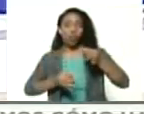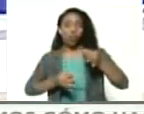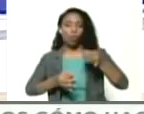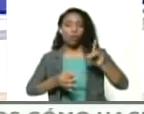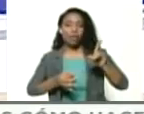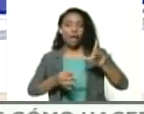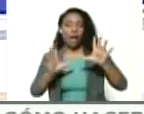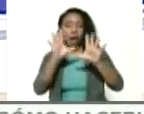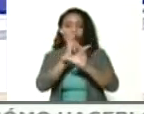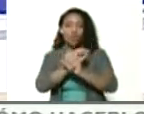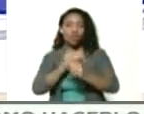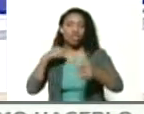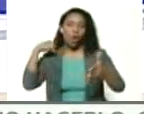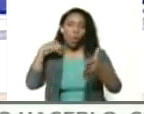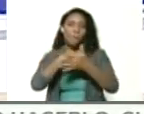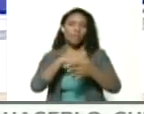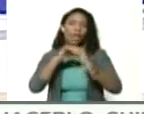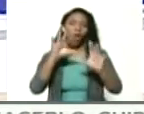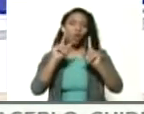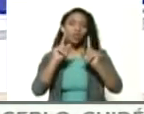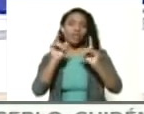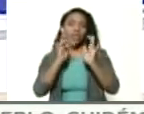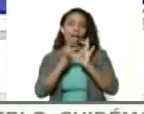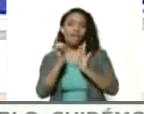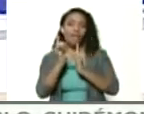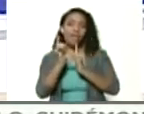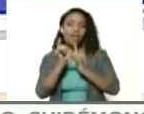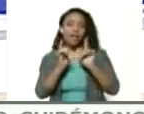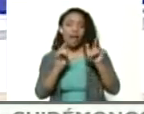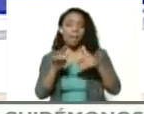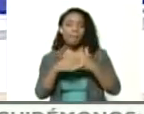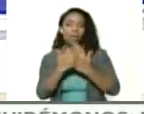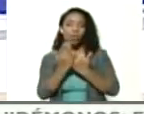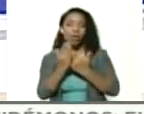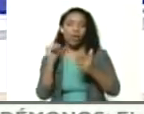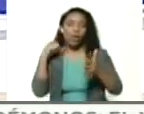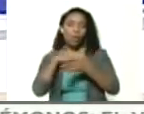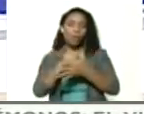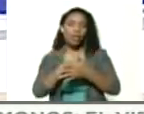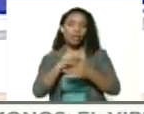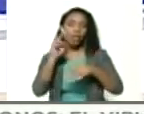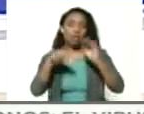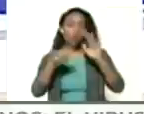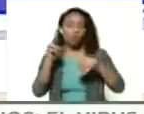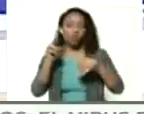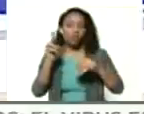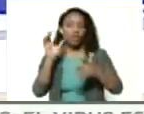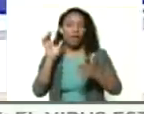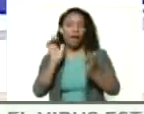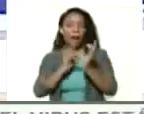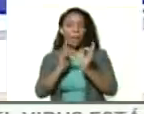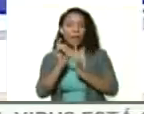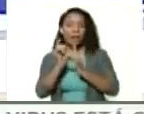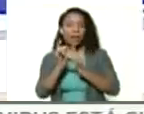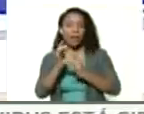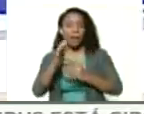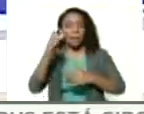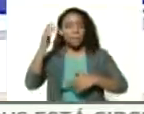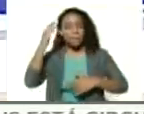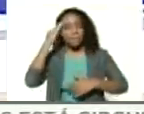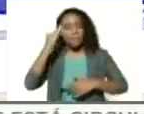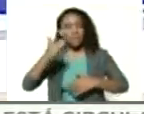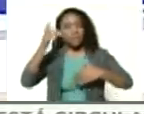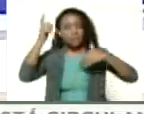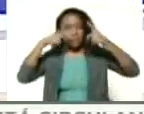la noche golpista del 11 de abril y la madrugada golpista del 12 de abril. Comandante Chávez es amenazado